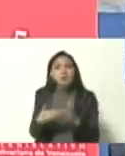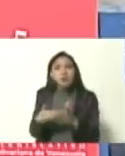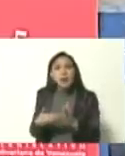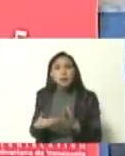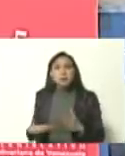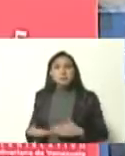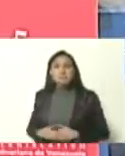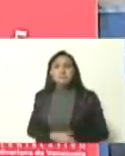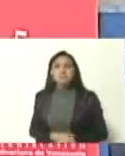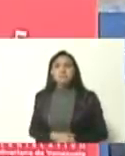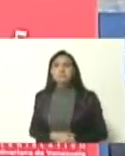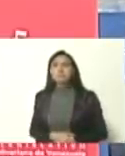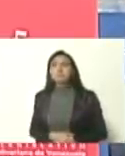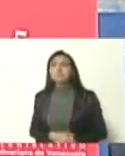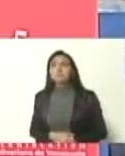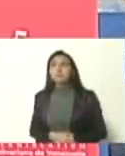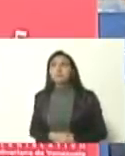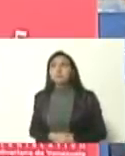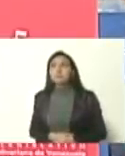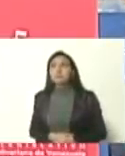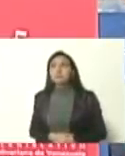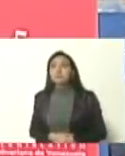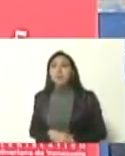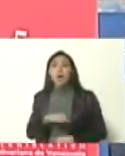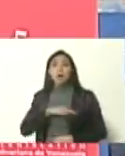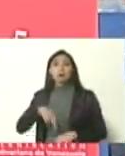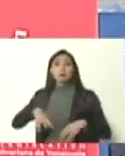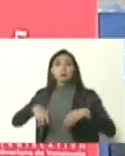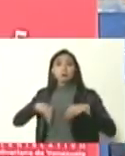claro, con la intención de callarnos,